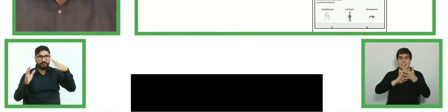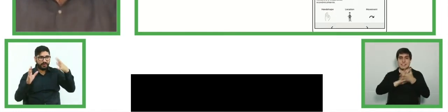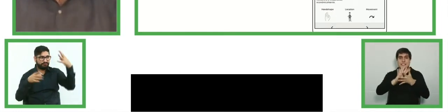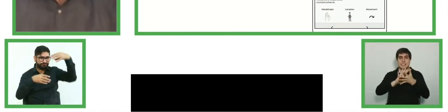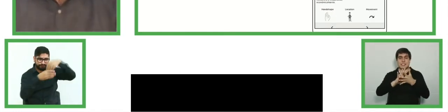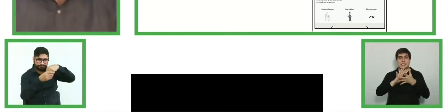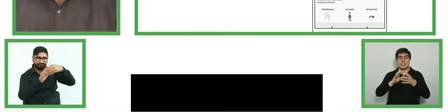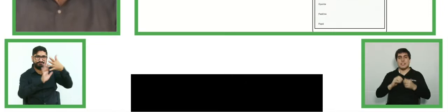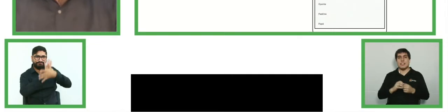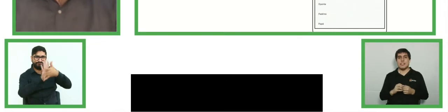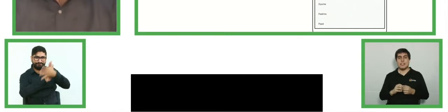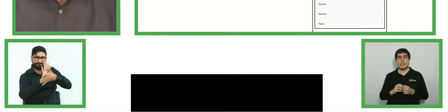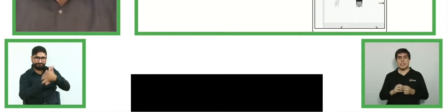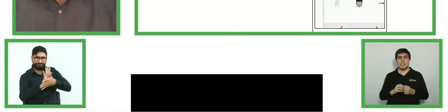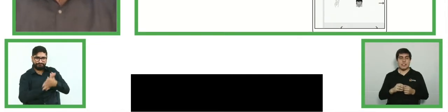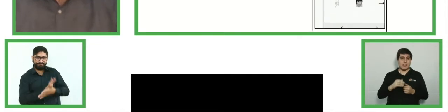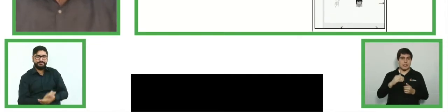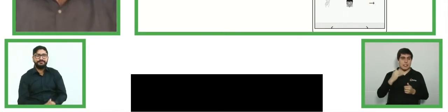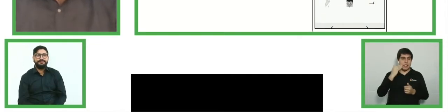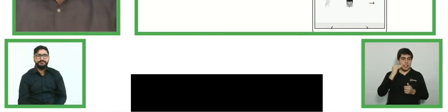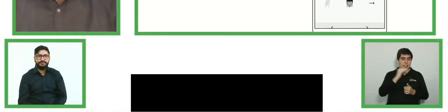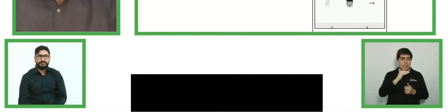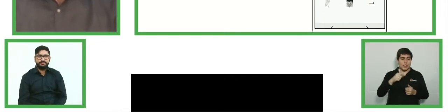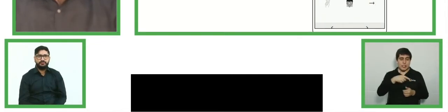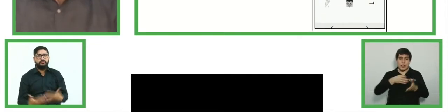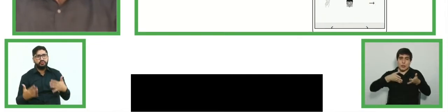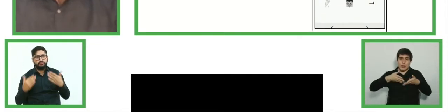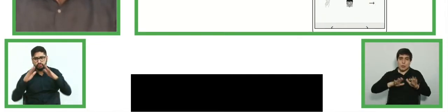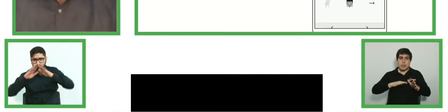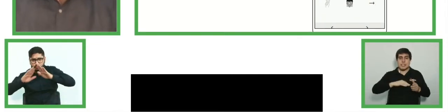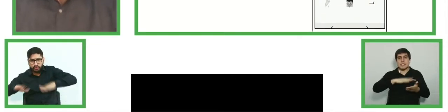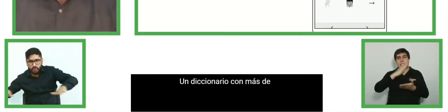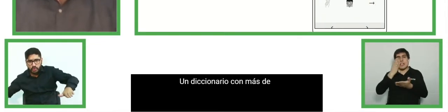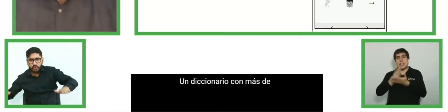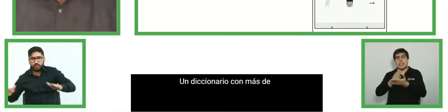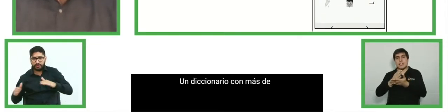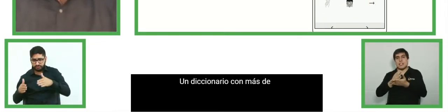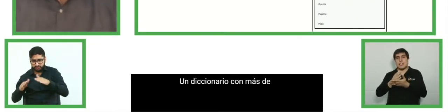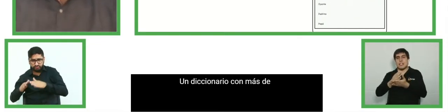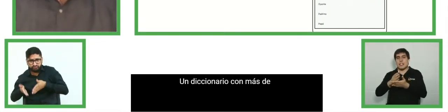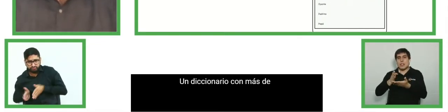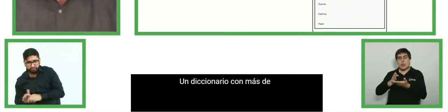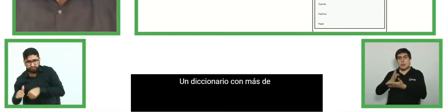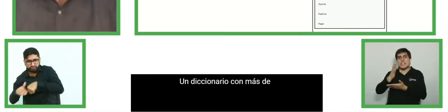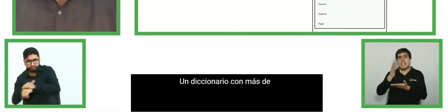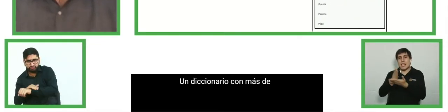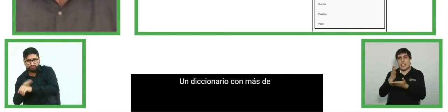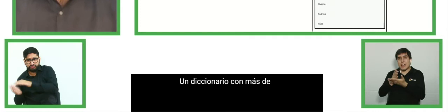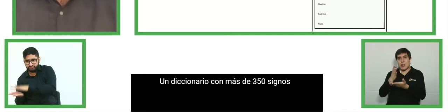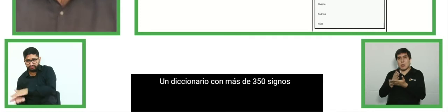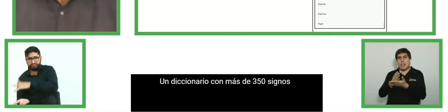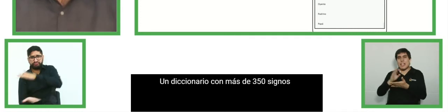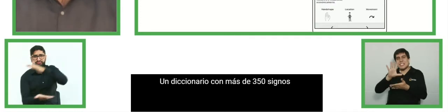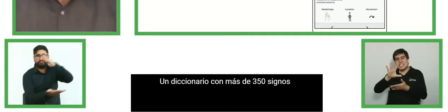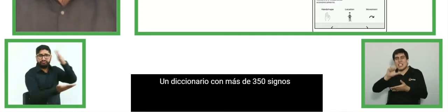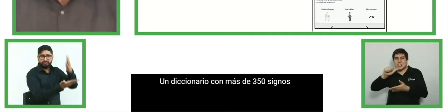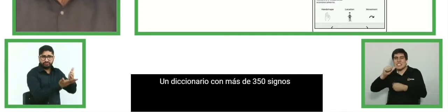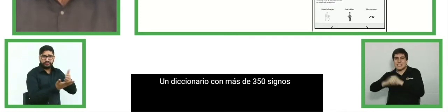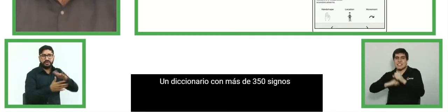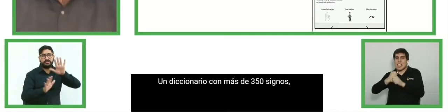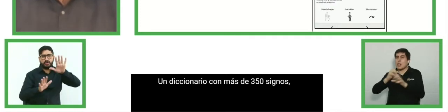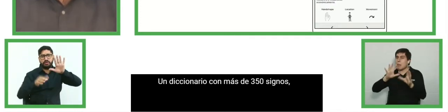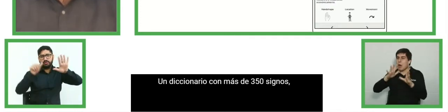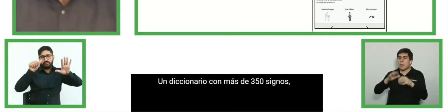350 signos y niños desde el nacimiento hasta los primeros años de preescolar, hasta los 5 o 6